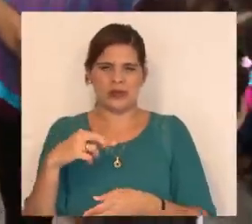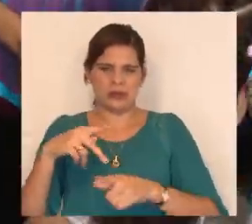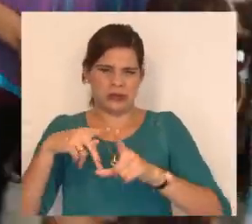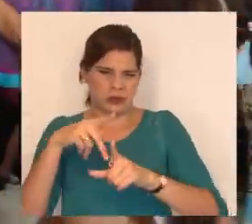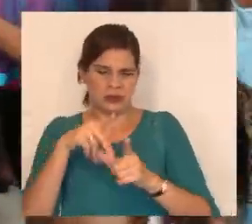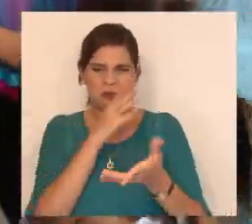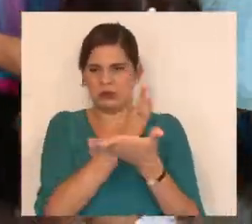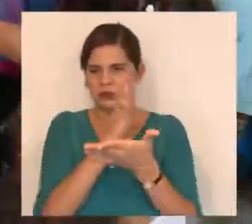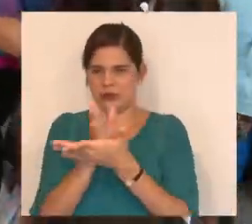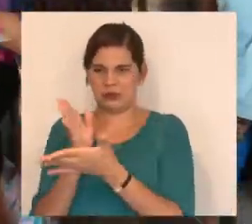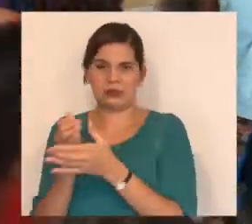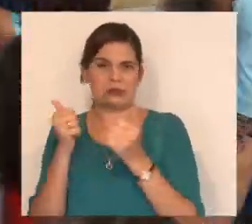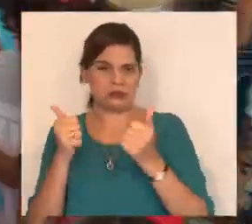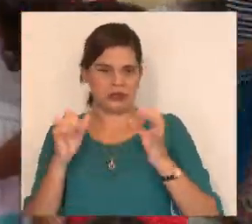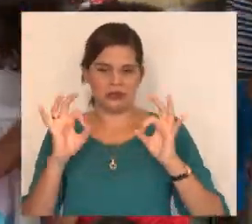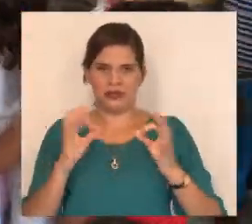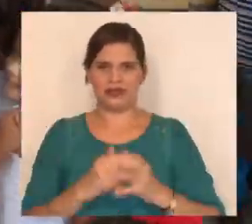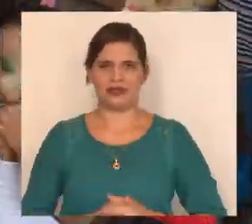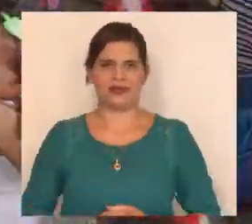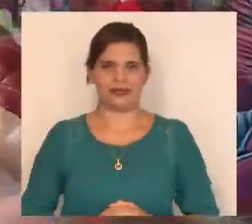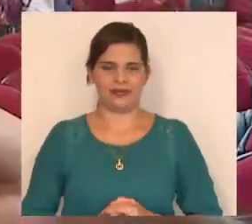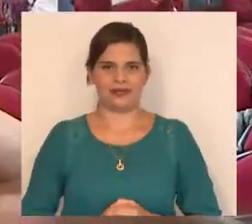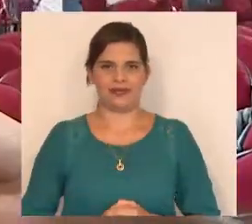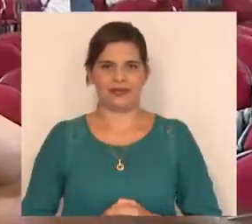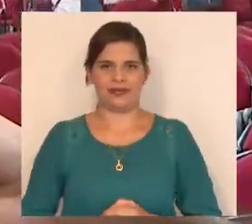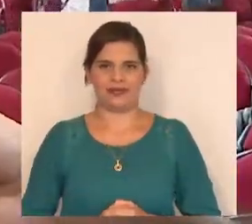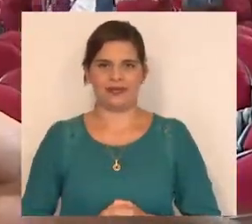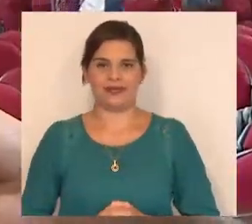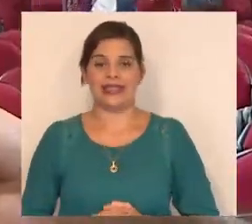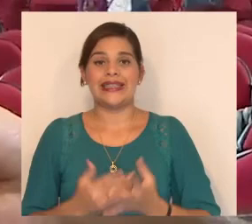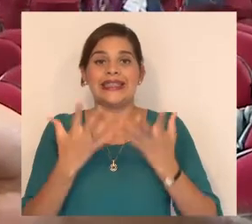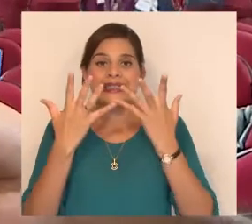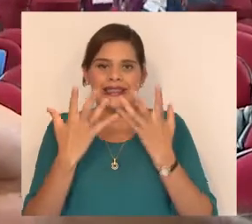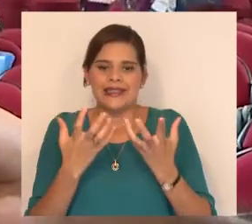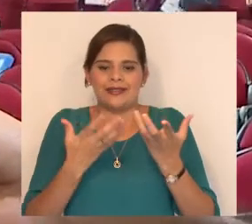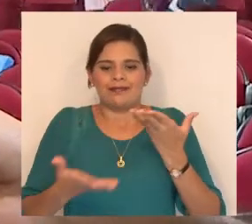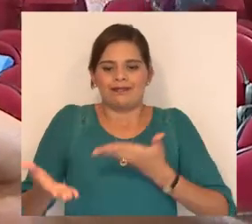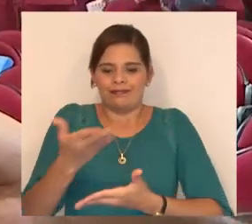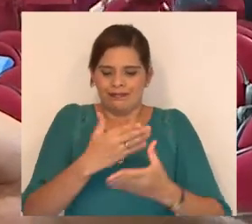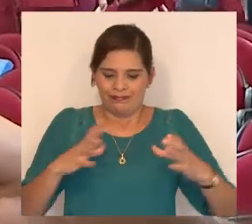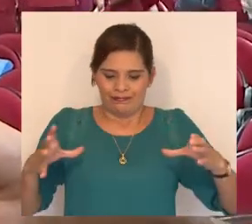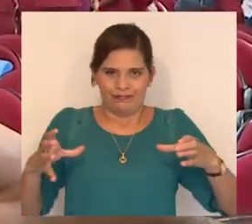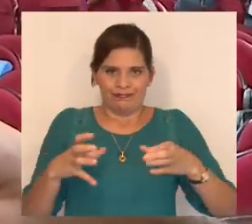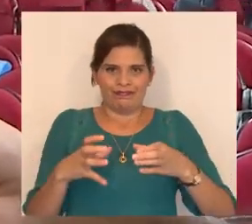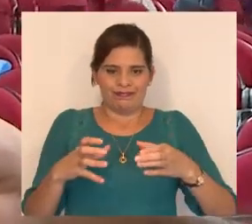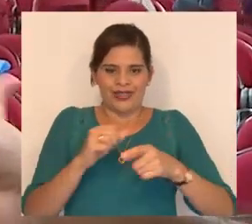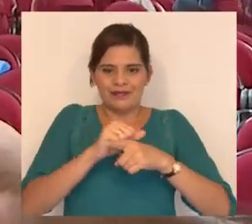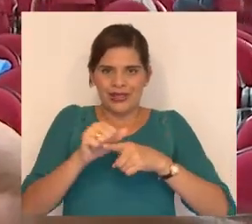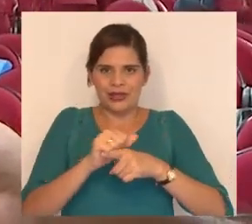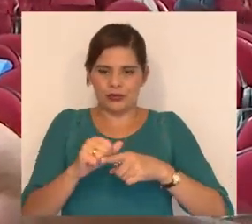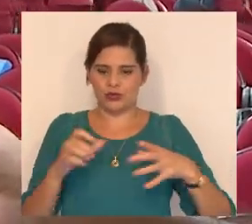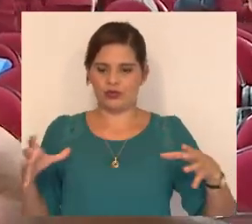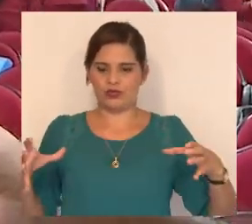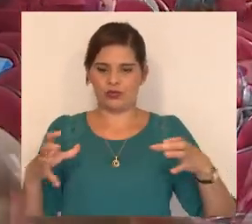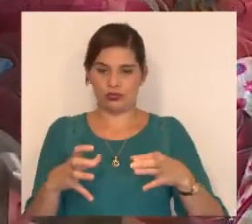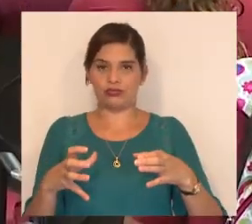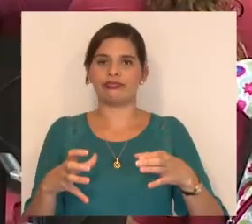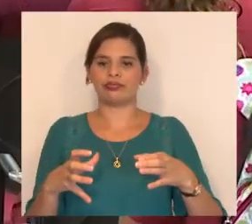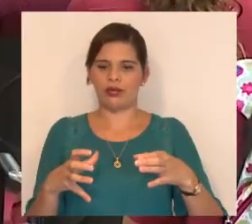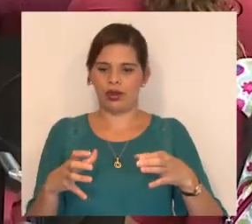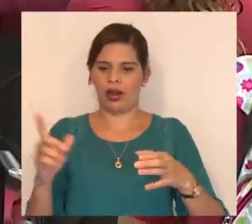la práctica de instituciones educativas 1 y 2. Quisimos hacer un evento donde pudiéramos reunir las